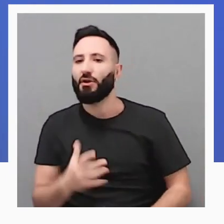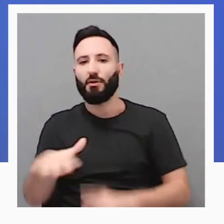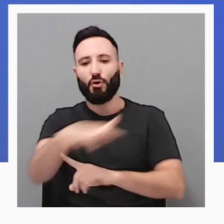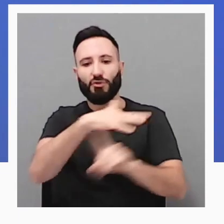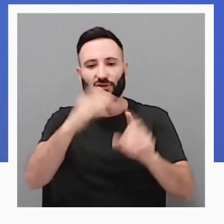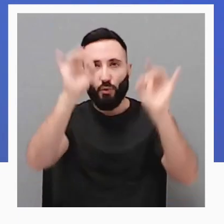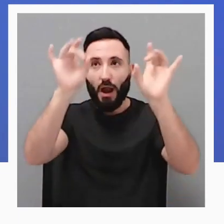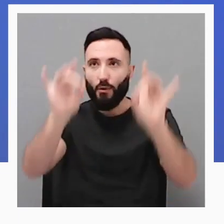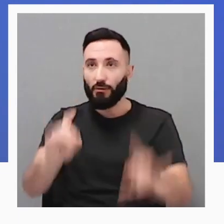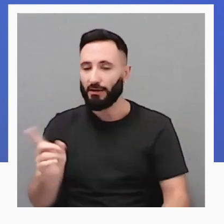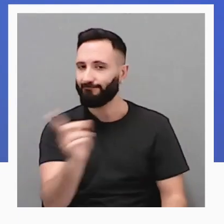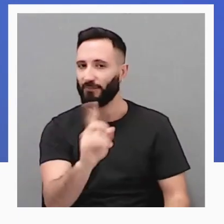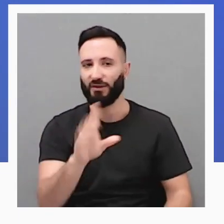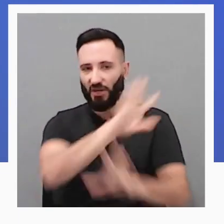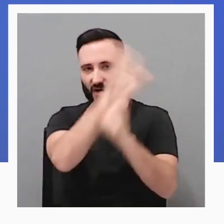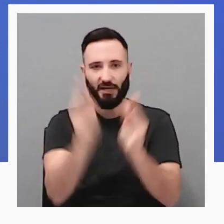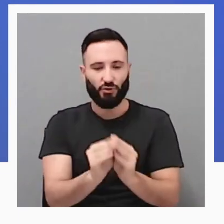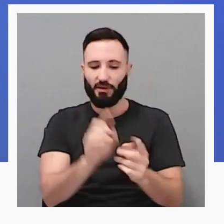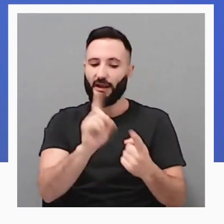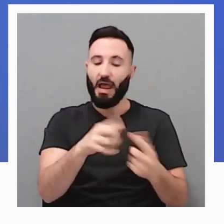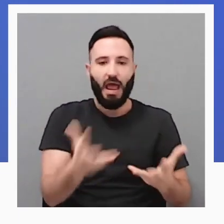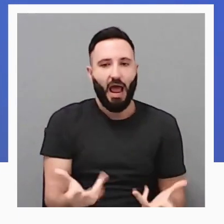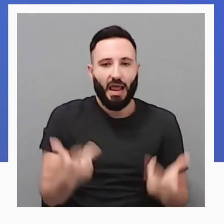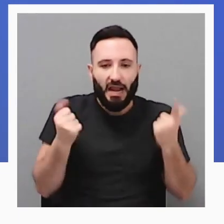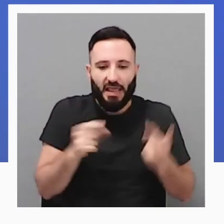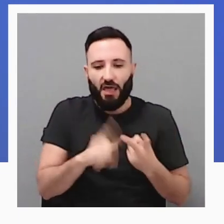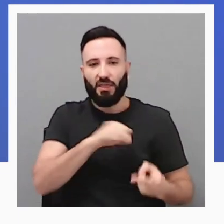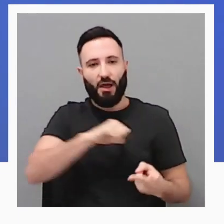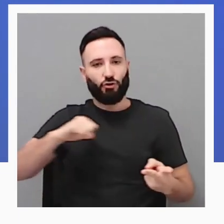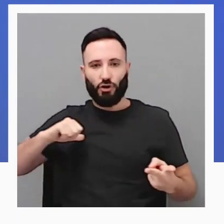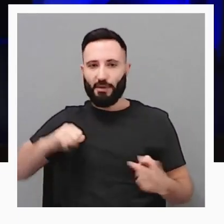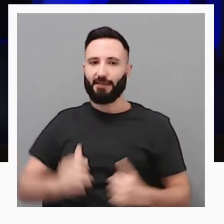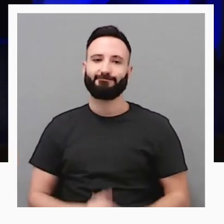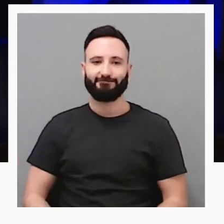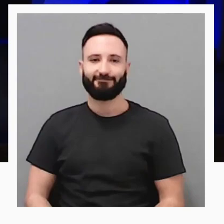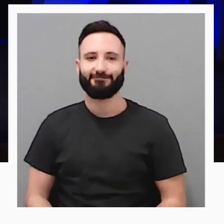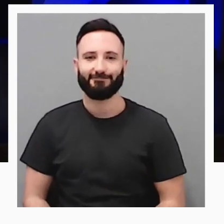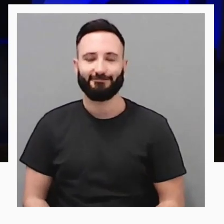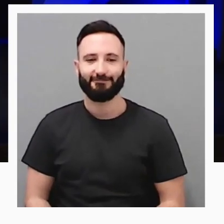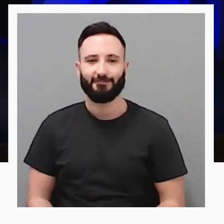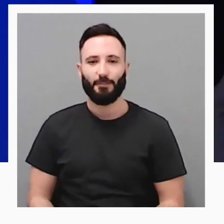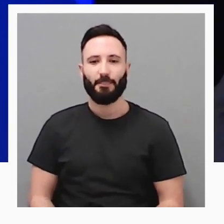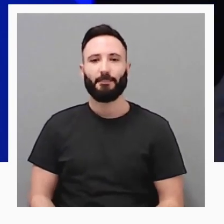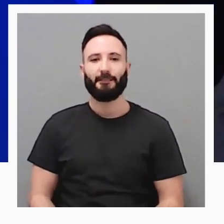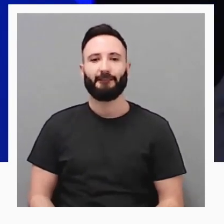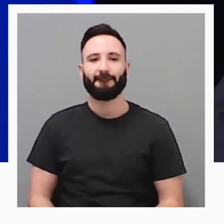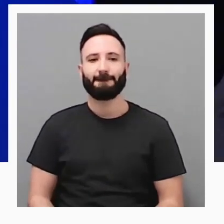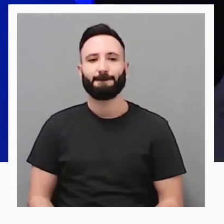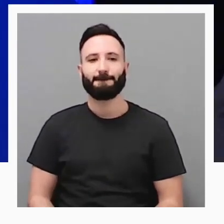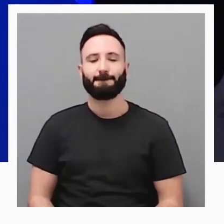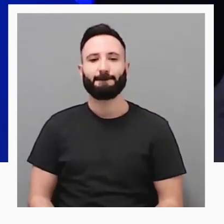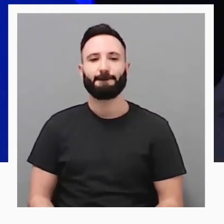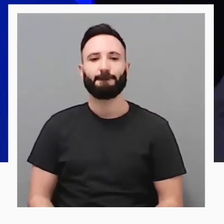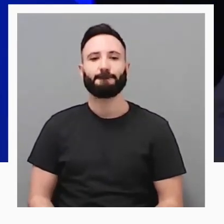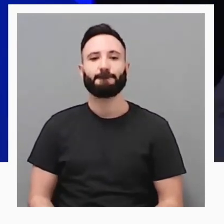Entonces, lo resumiría en eso, agilidad y autonomía. Muchas gracias. Si podemos, continuamos por ahí. Gracias.